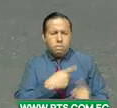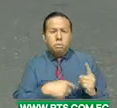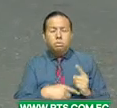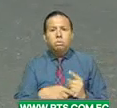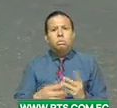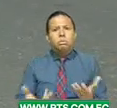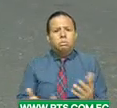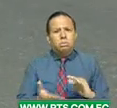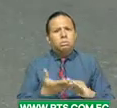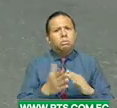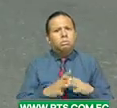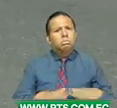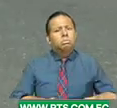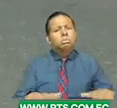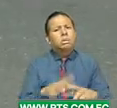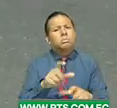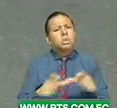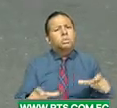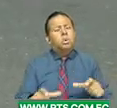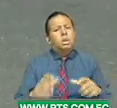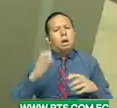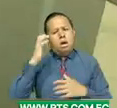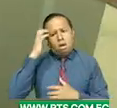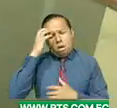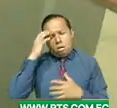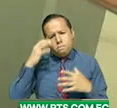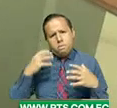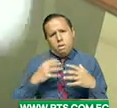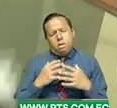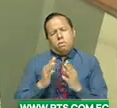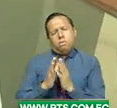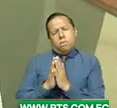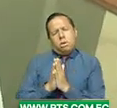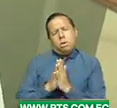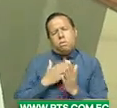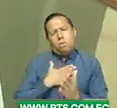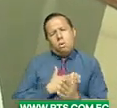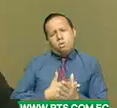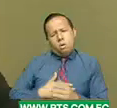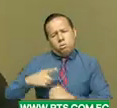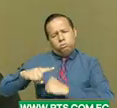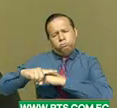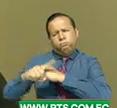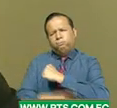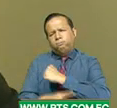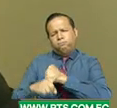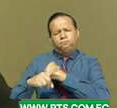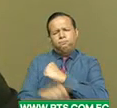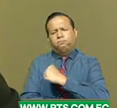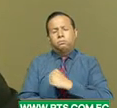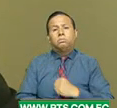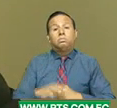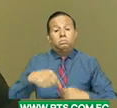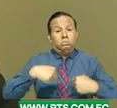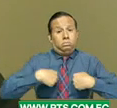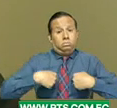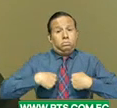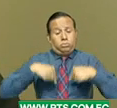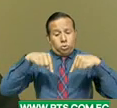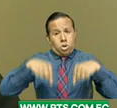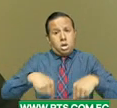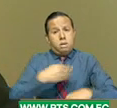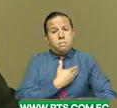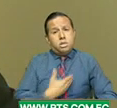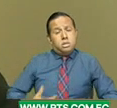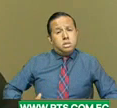están conmovidos, piden que el caso no quede en la impunidad y que se sancione con el máximo rigor de la ley. De mi parte, como presidente de la parroquial de la 16